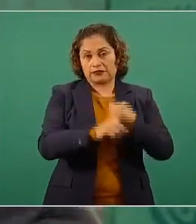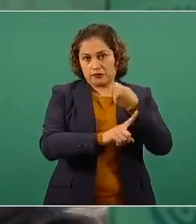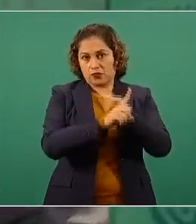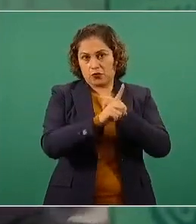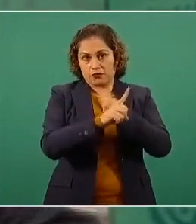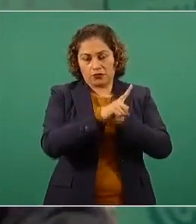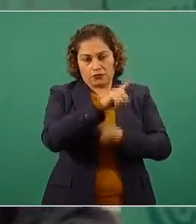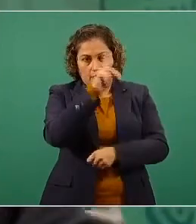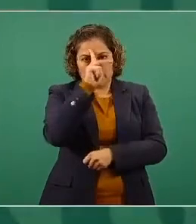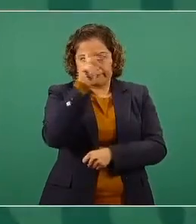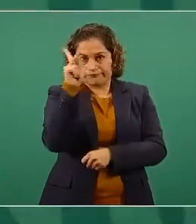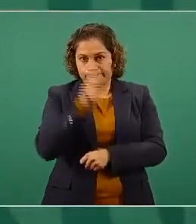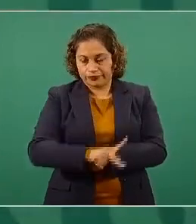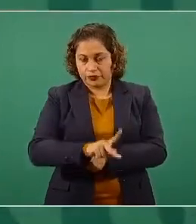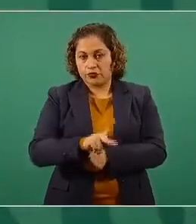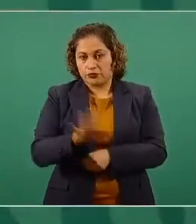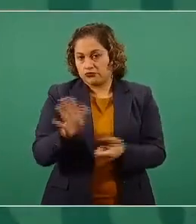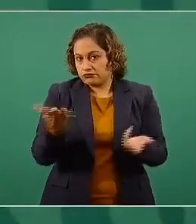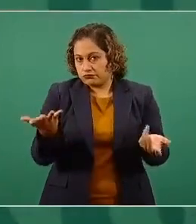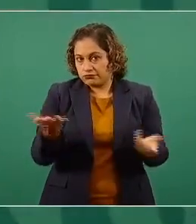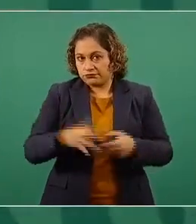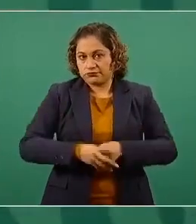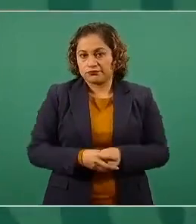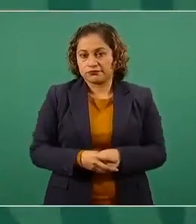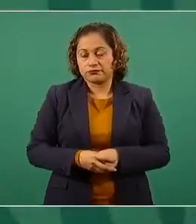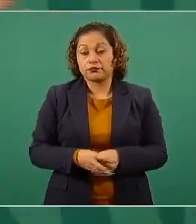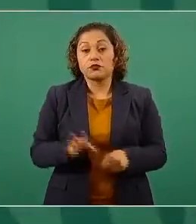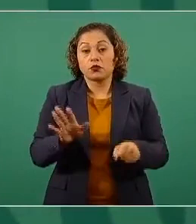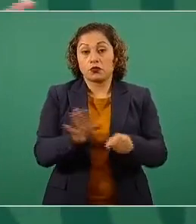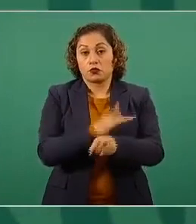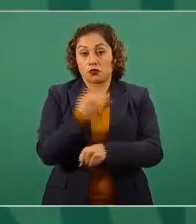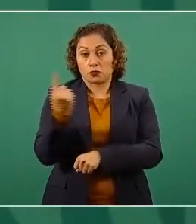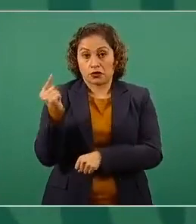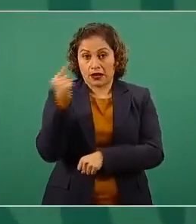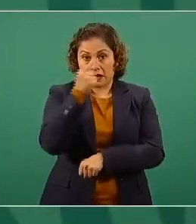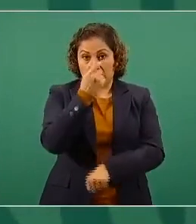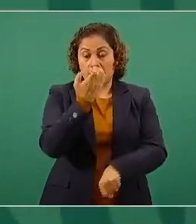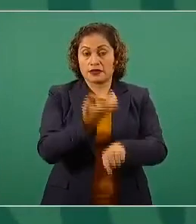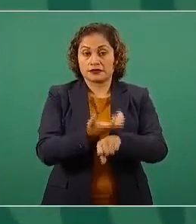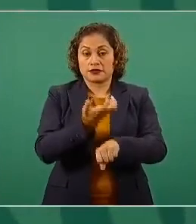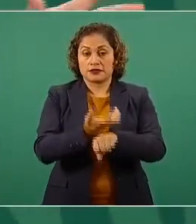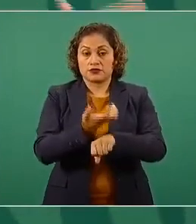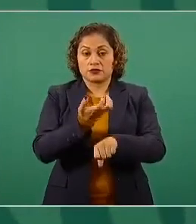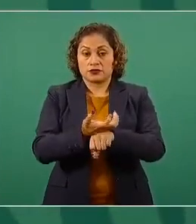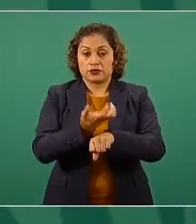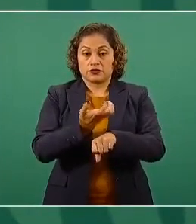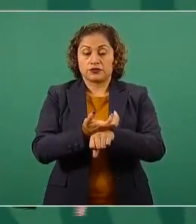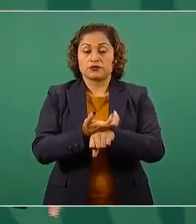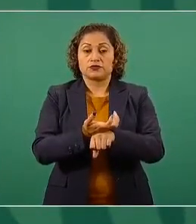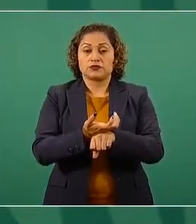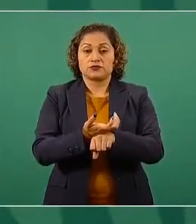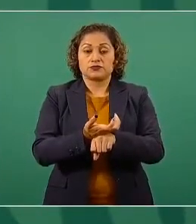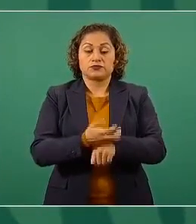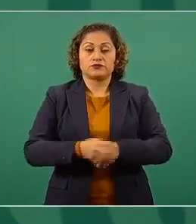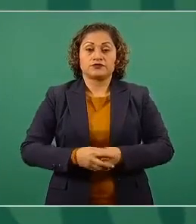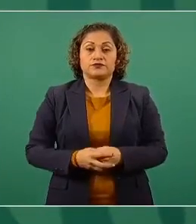porque allá pues prevalece más el